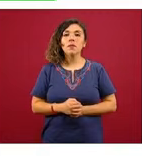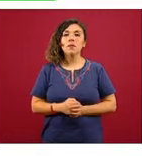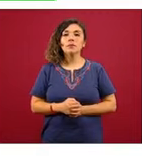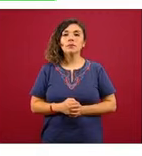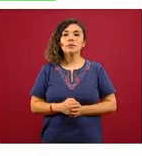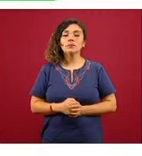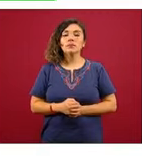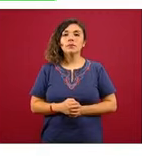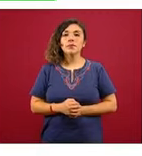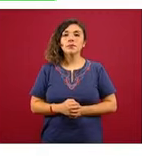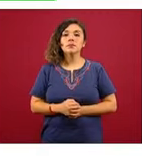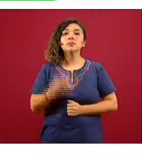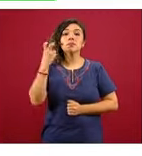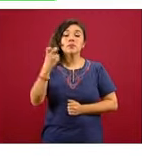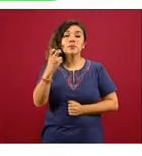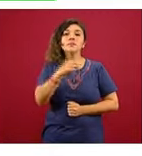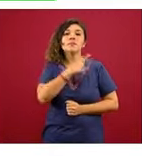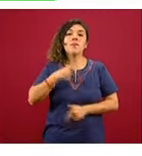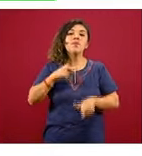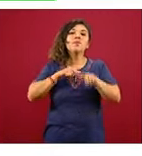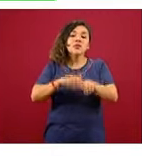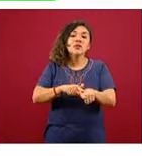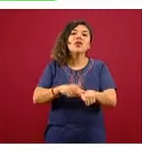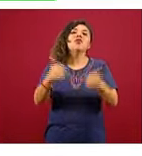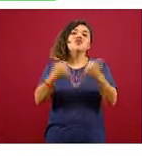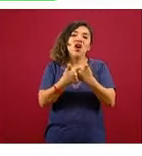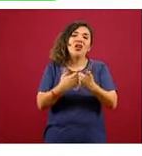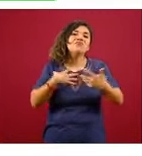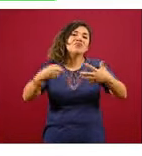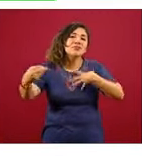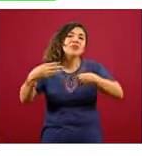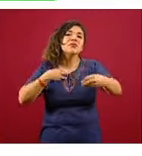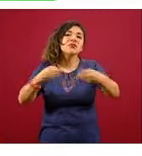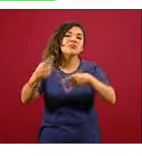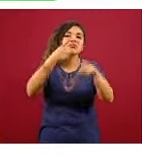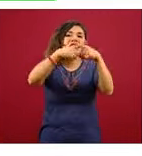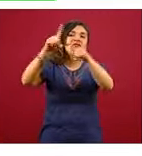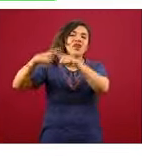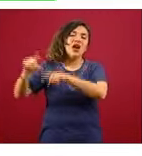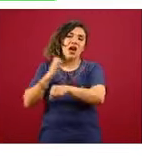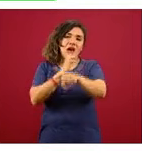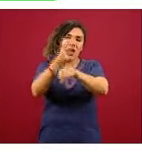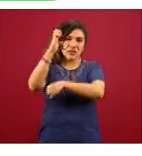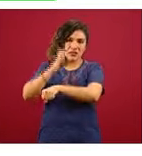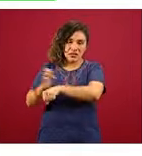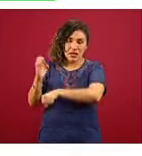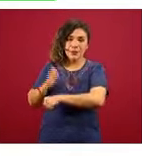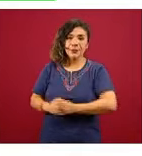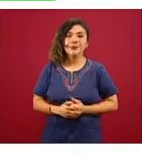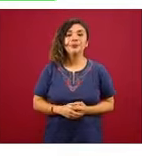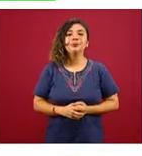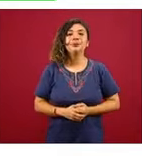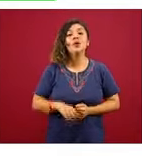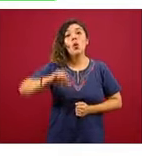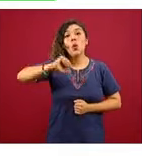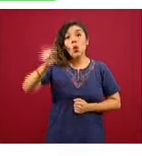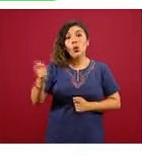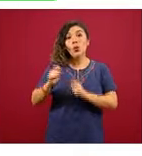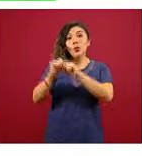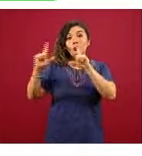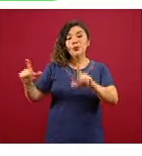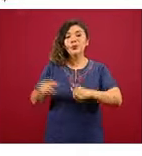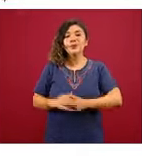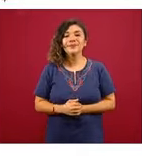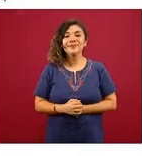contagios y por lo tanto mantenerse la transmisión en las diferentes entidades federativas. Pasemos a la siguiente